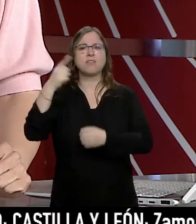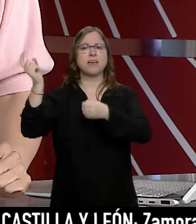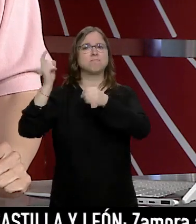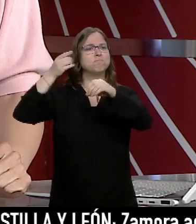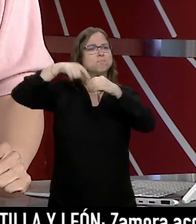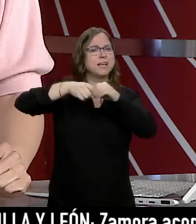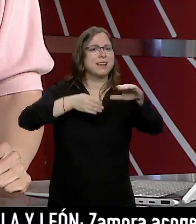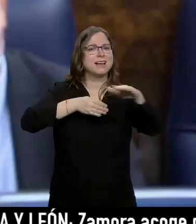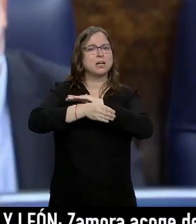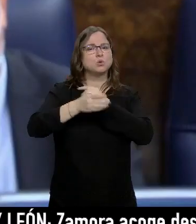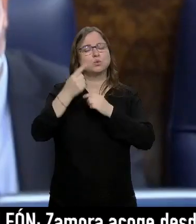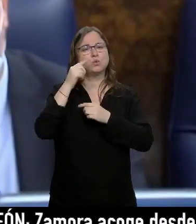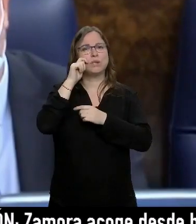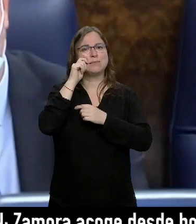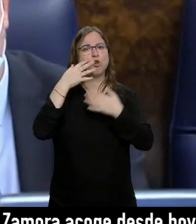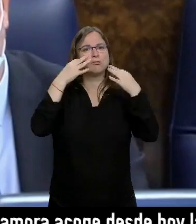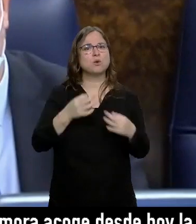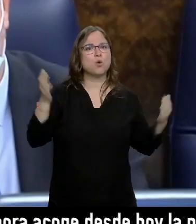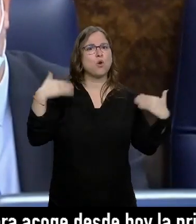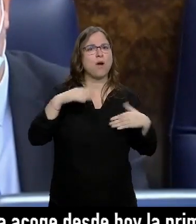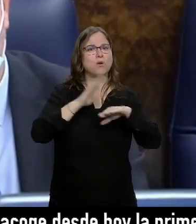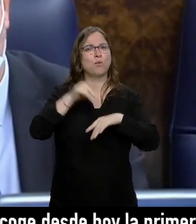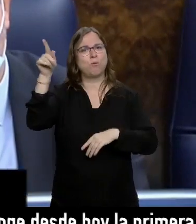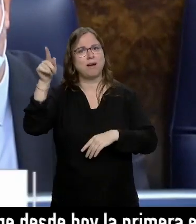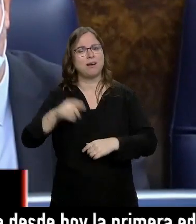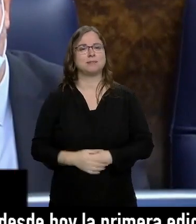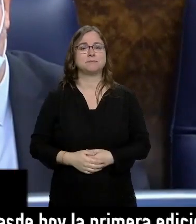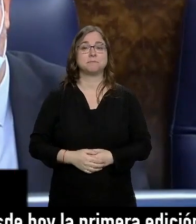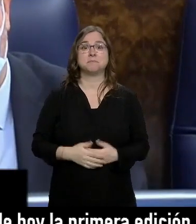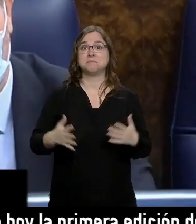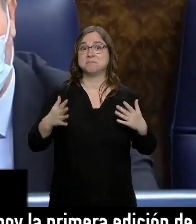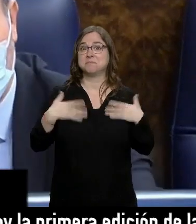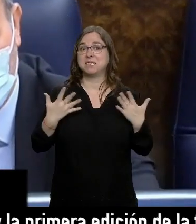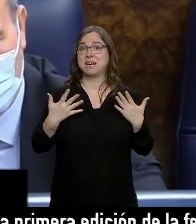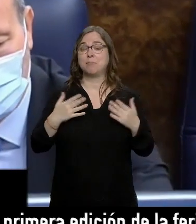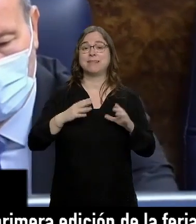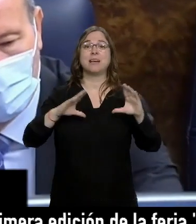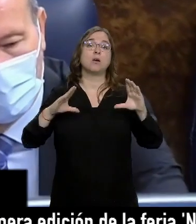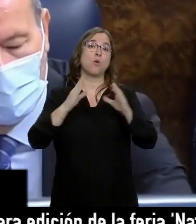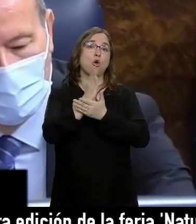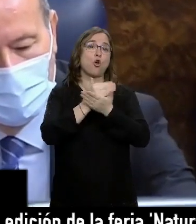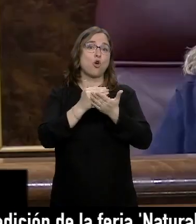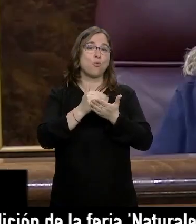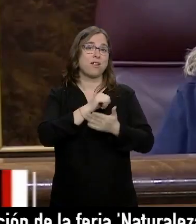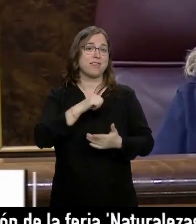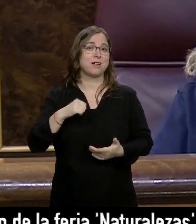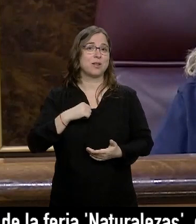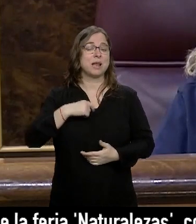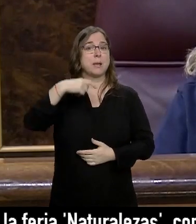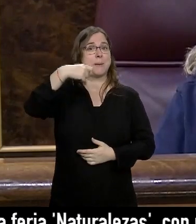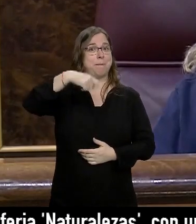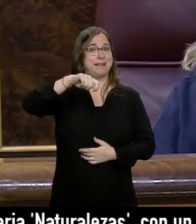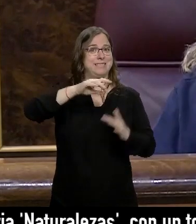seguros. De repente llega una comunidad autónoma con una presidenta